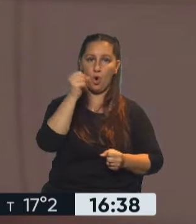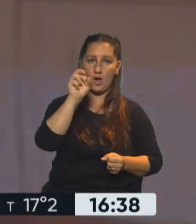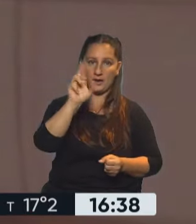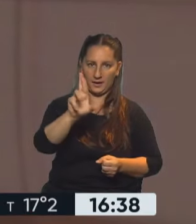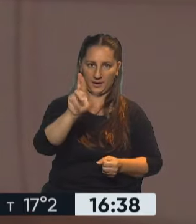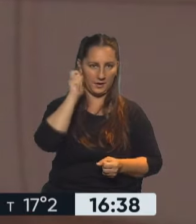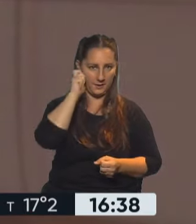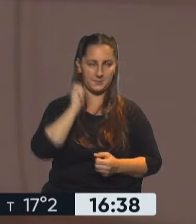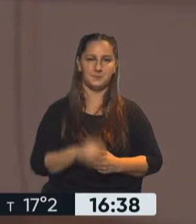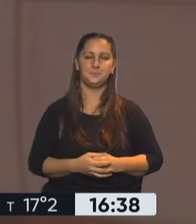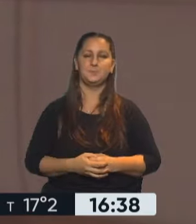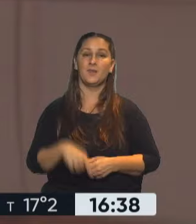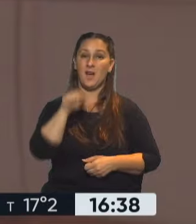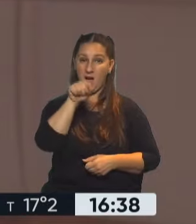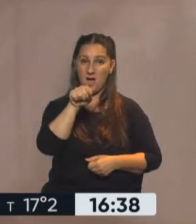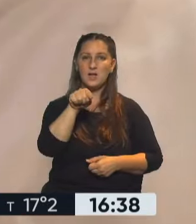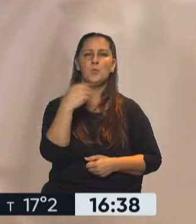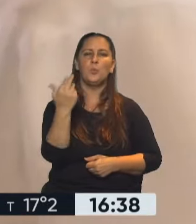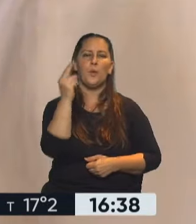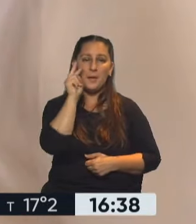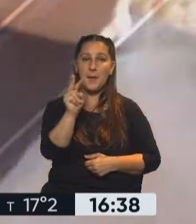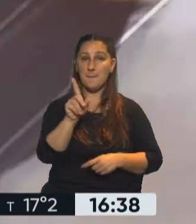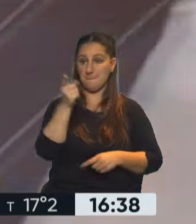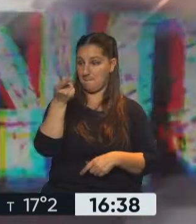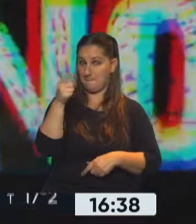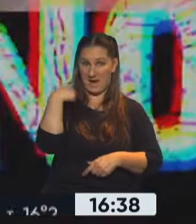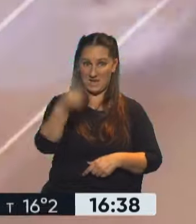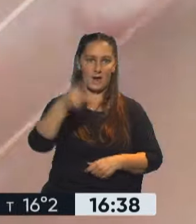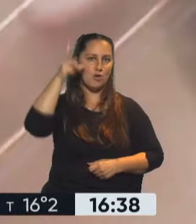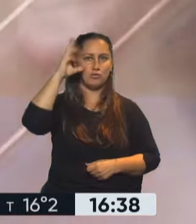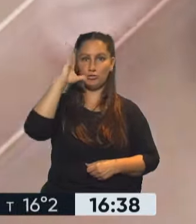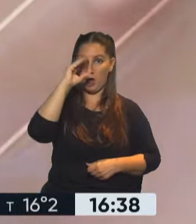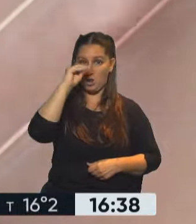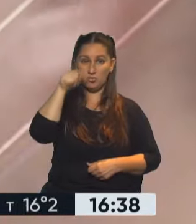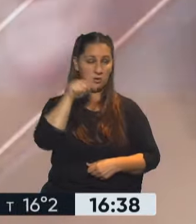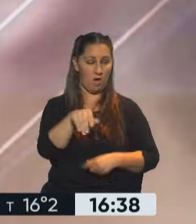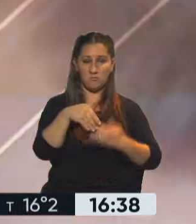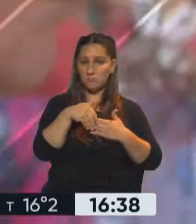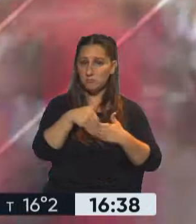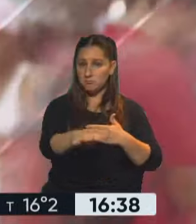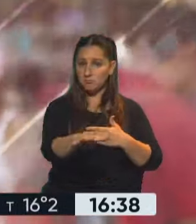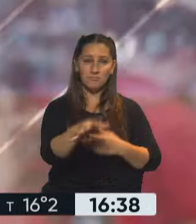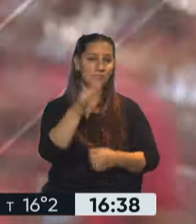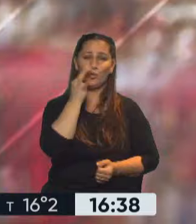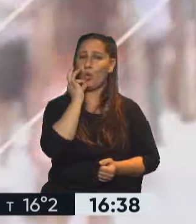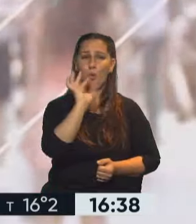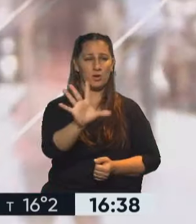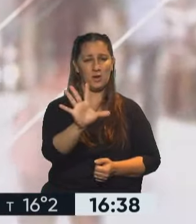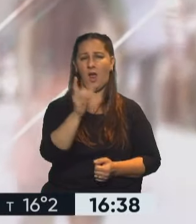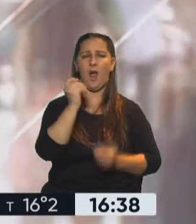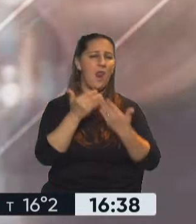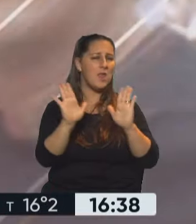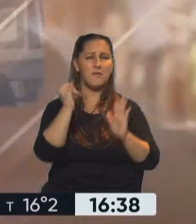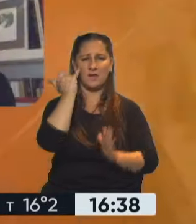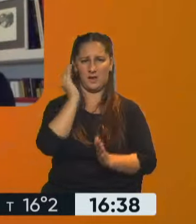fundacionambientimedio.org. Allí se va a poder, insisto, ver desde mañana a las 8 de la noche y de ahí en adelante, cuando quieran, libre y